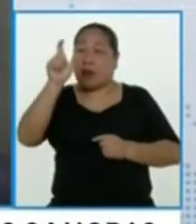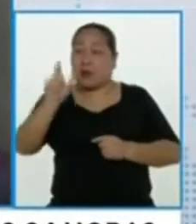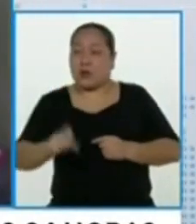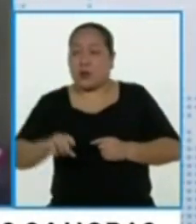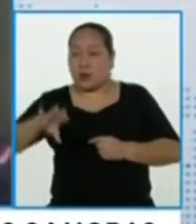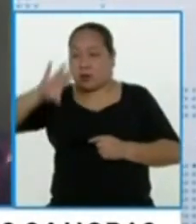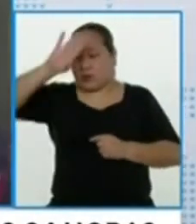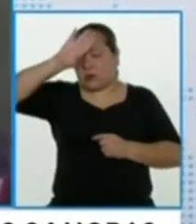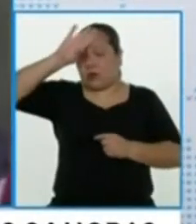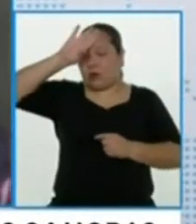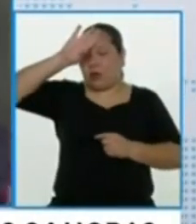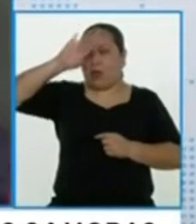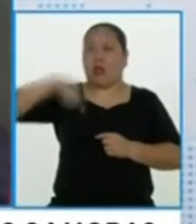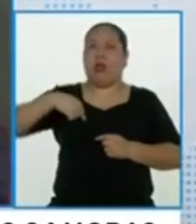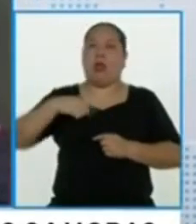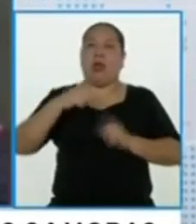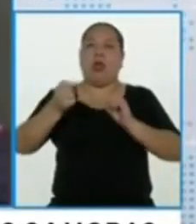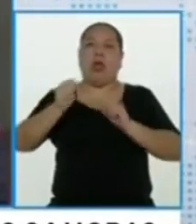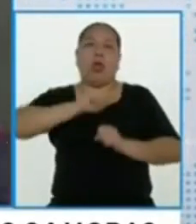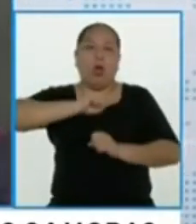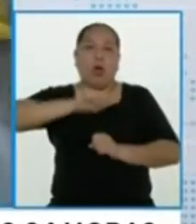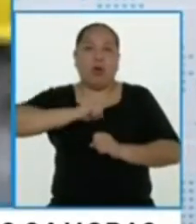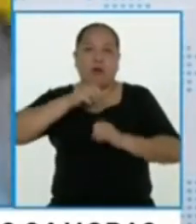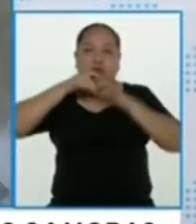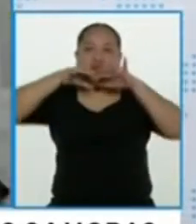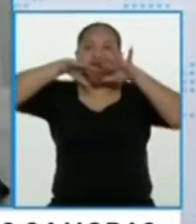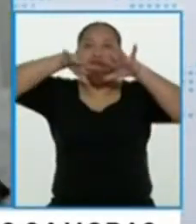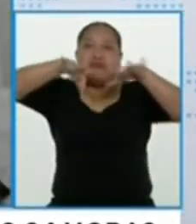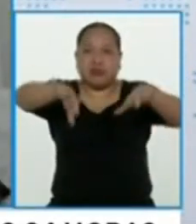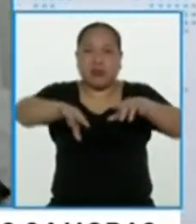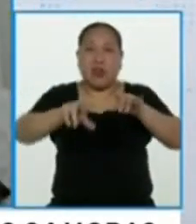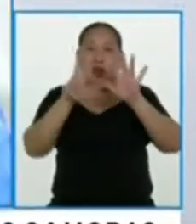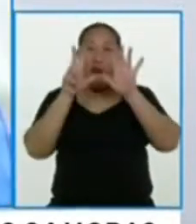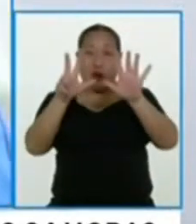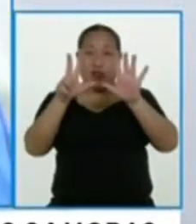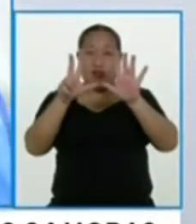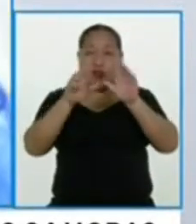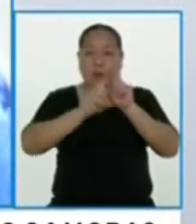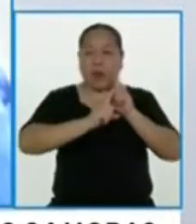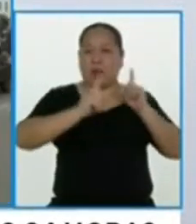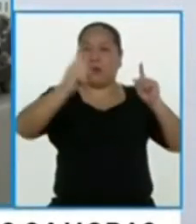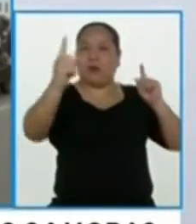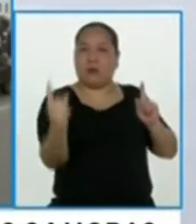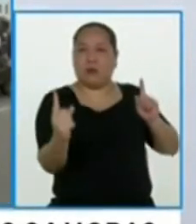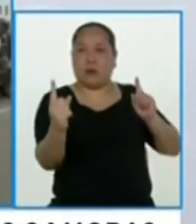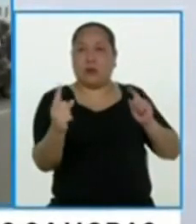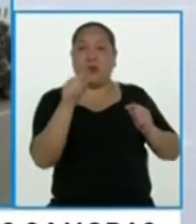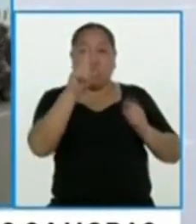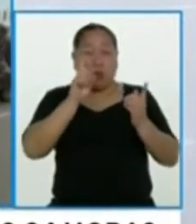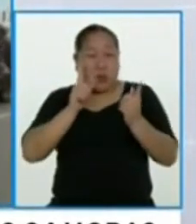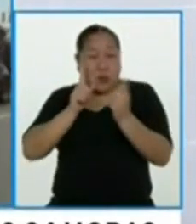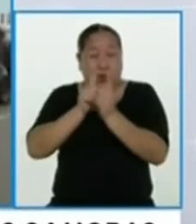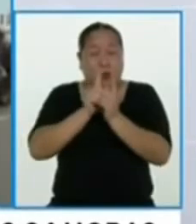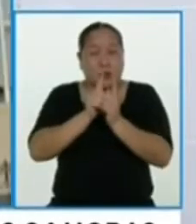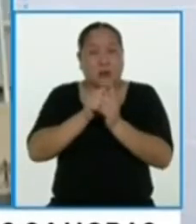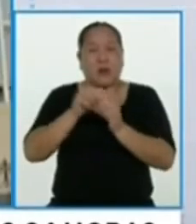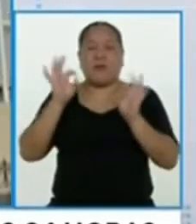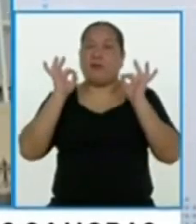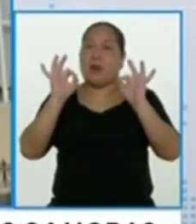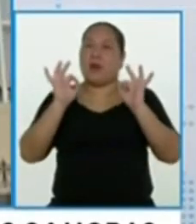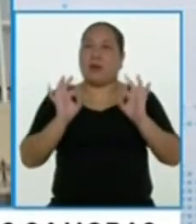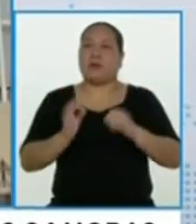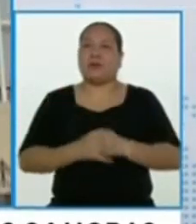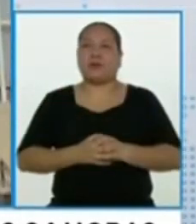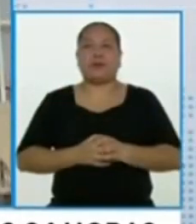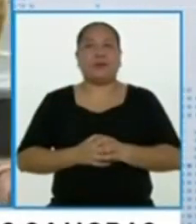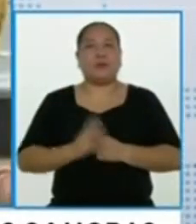mascarilla, son 8 metros. Es importantísimo entender de qué riesgo se incrementa en la medida que tú te acerques más a la persona infectada. Lamentablemente, doctor Quispe, no